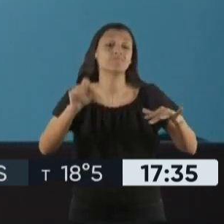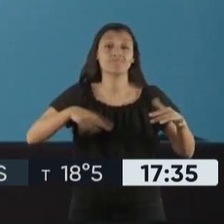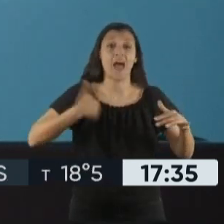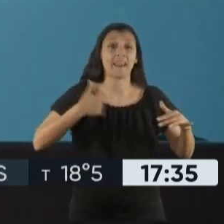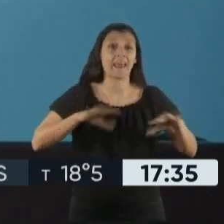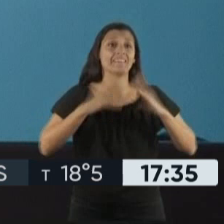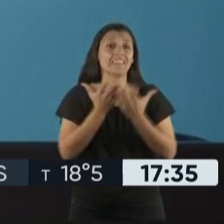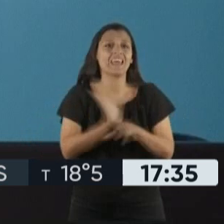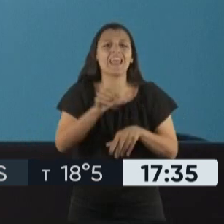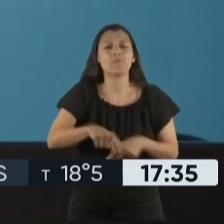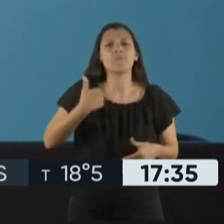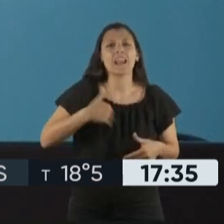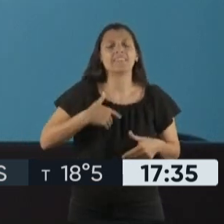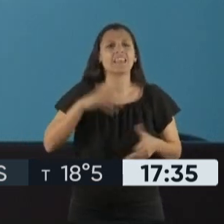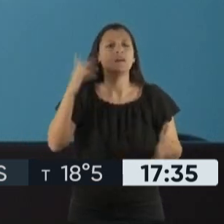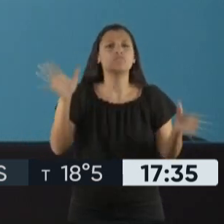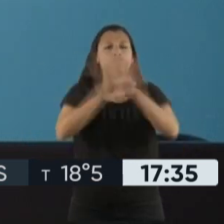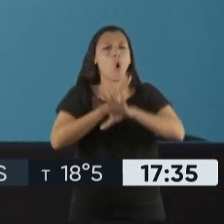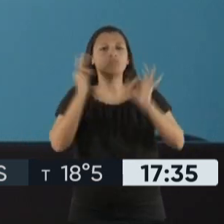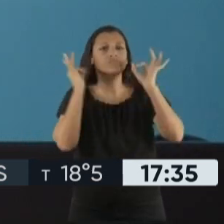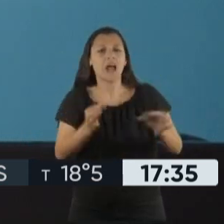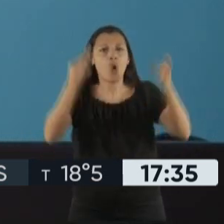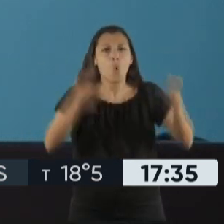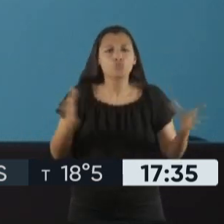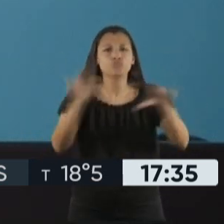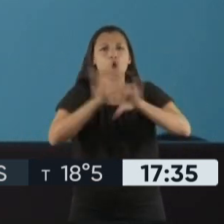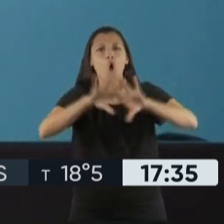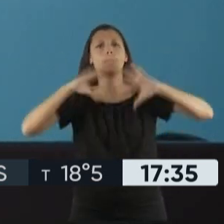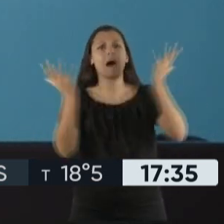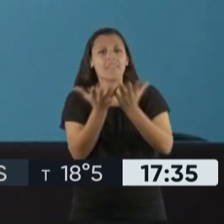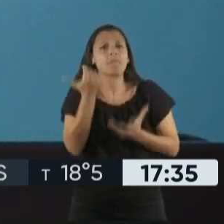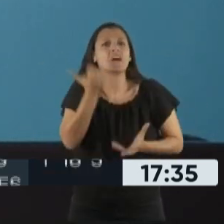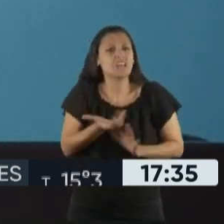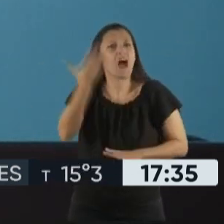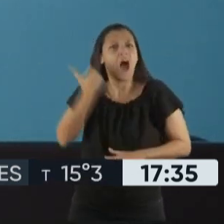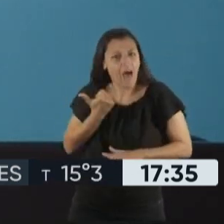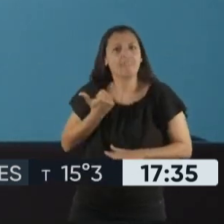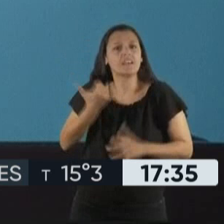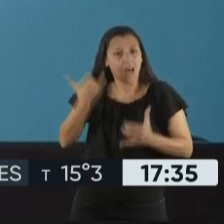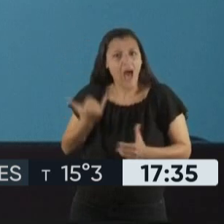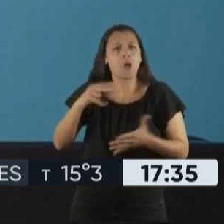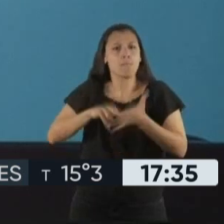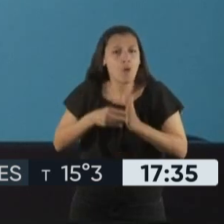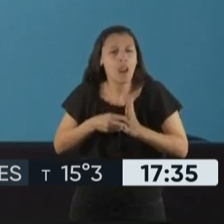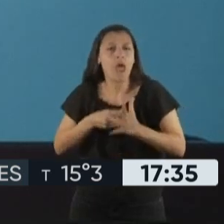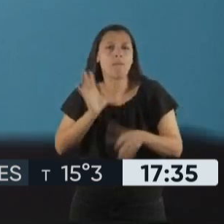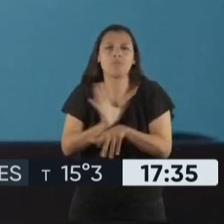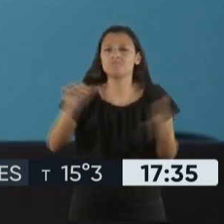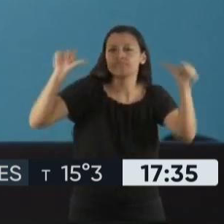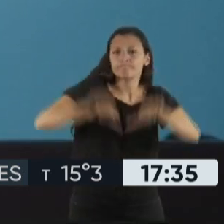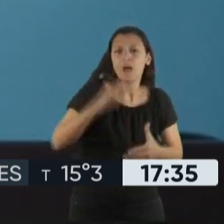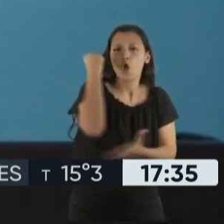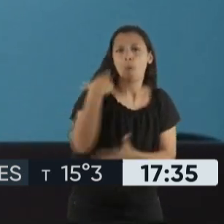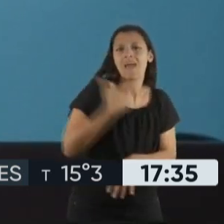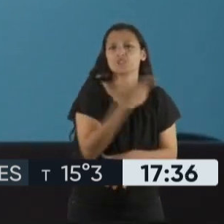Argentina que, cuando llega la pandemia, ya transitaba una profunda crisis económica y social que había comenzado en el